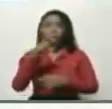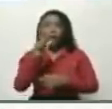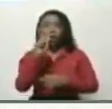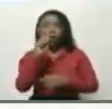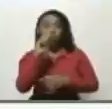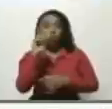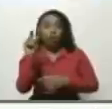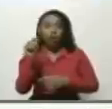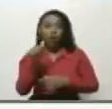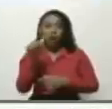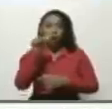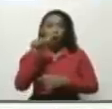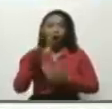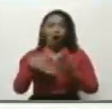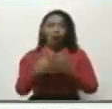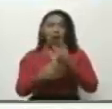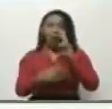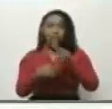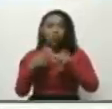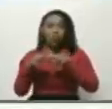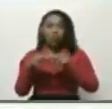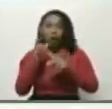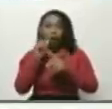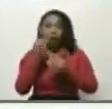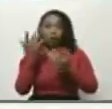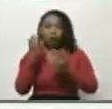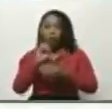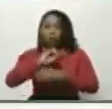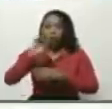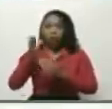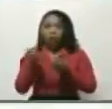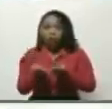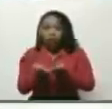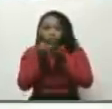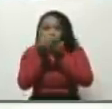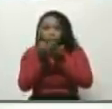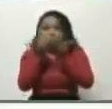cacharro para tomar agua hasta que vio que un niño tomaba agua con las manos y botó el cacharro.